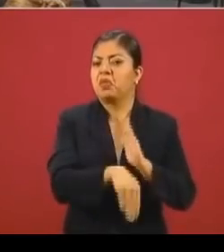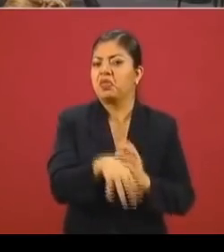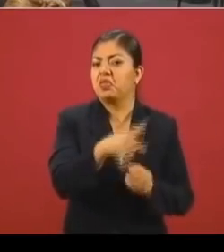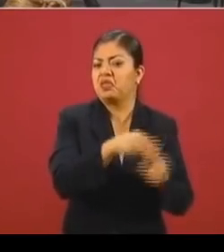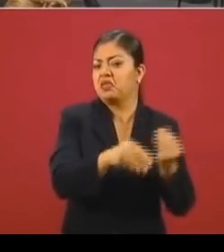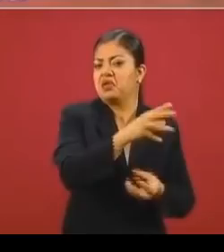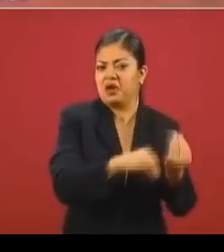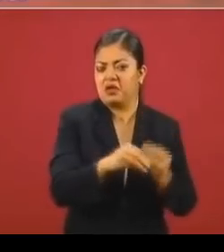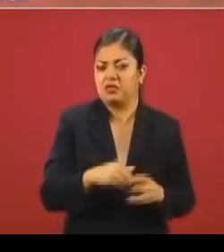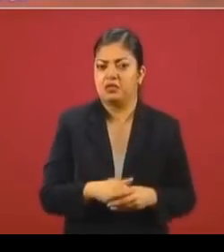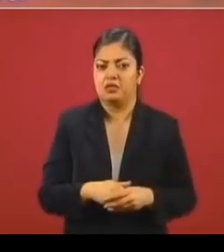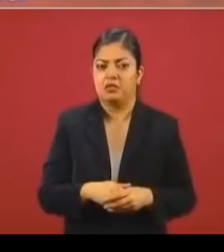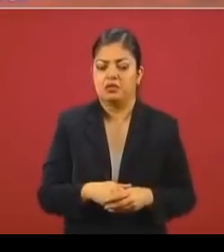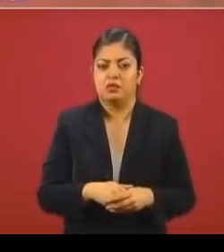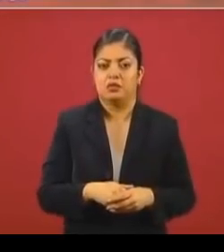Bueno,